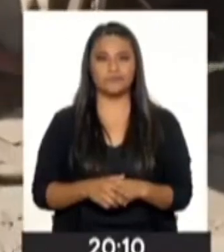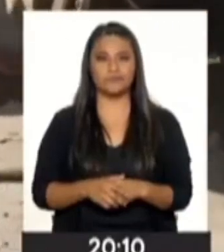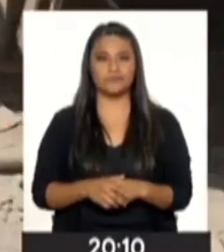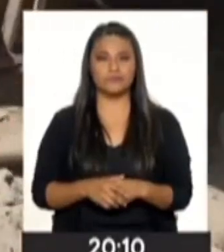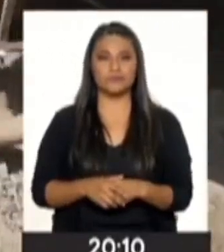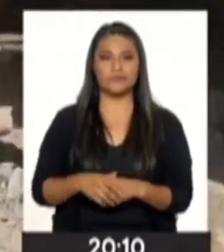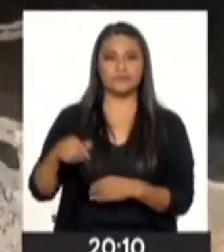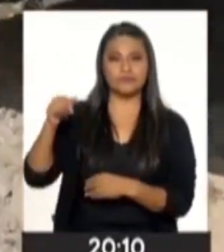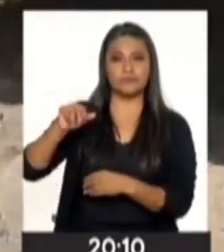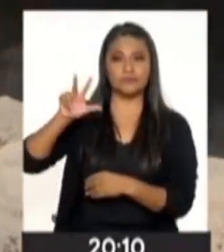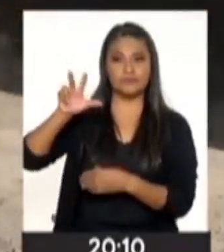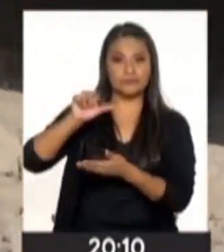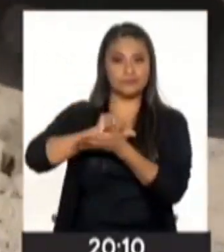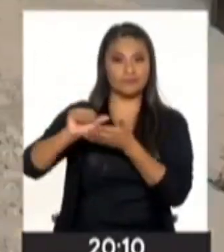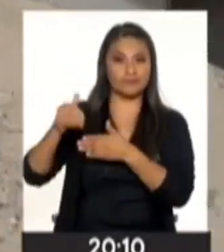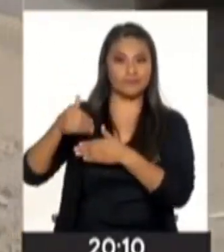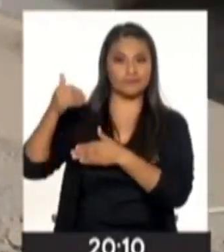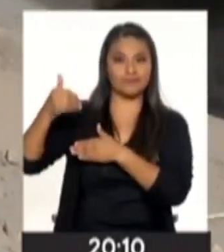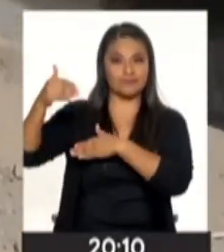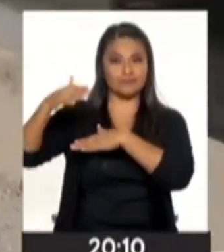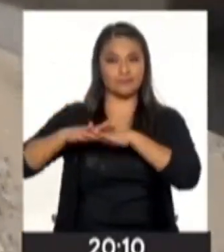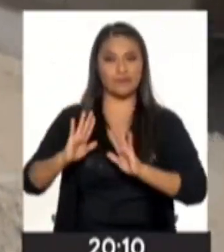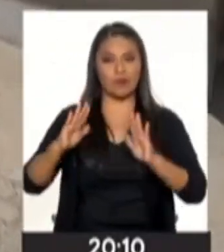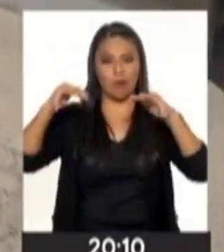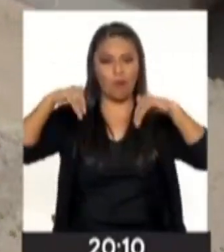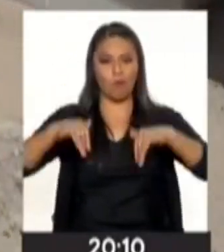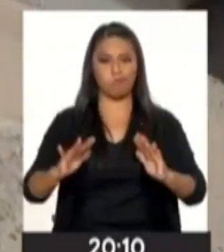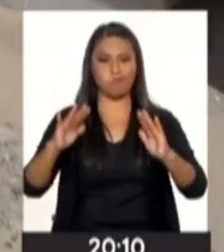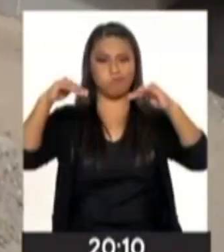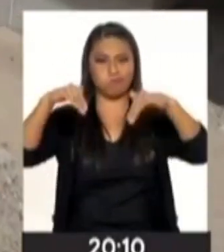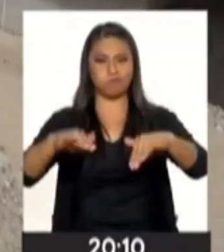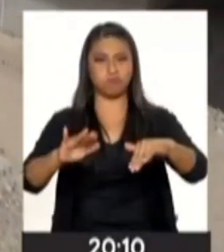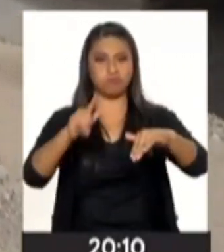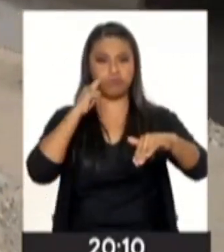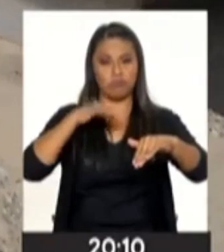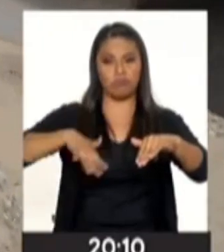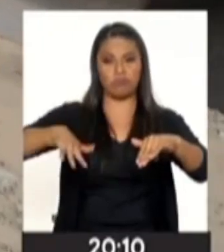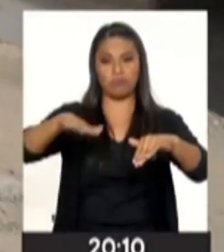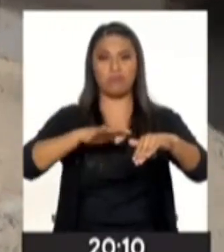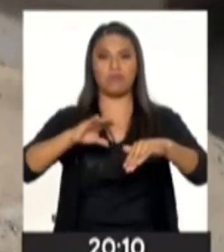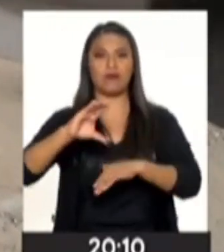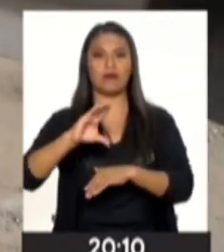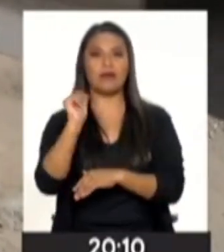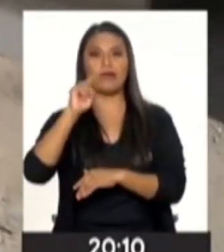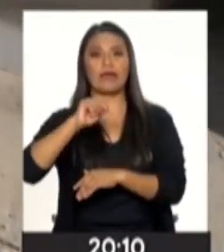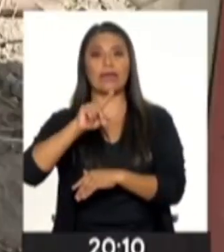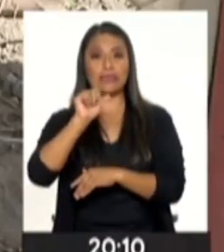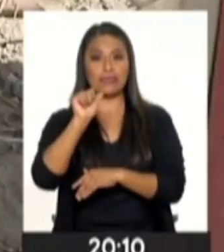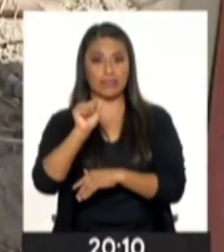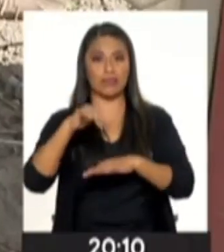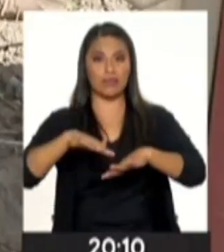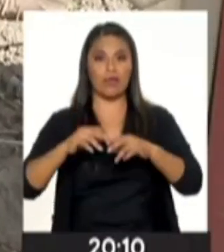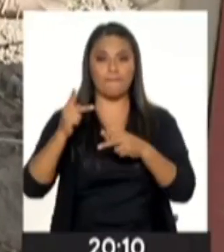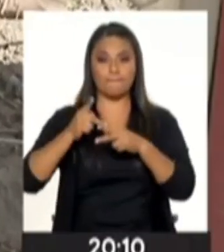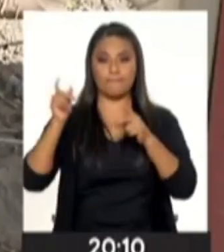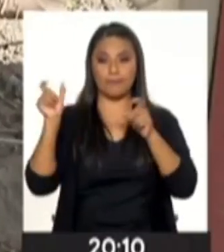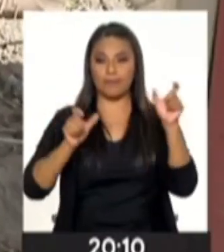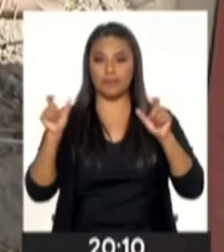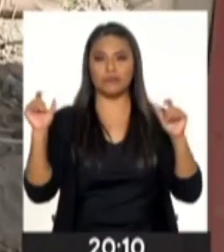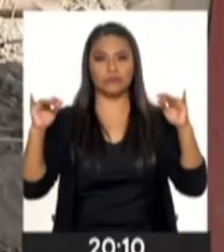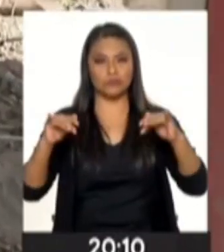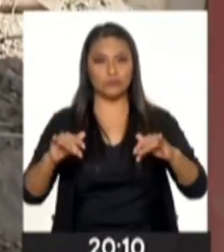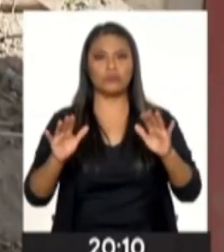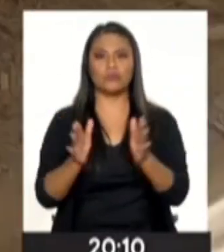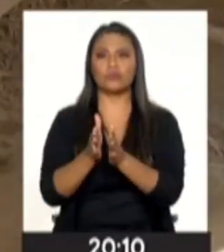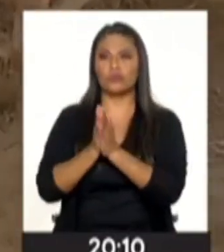a más de tres meses de la activación de quebradas y huaicos en el distrito de Santa Rosa de quives encanta los vecinos afectados exigen